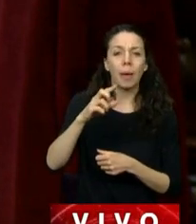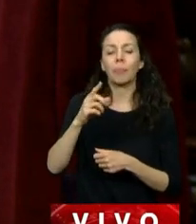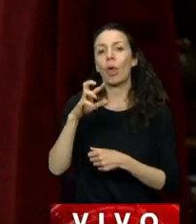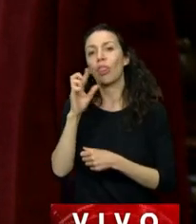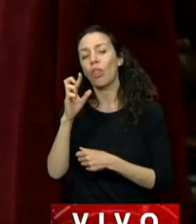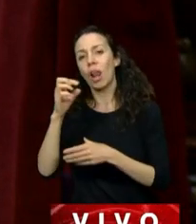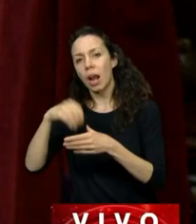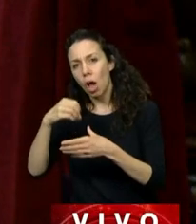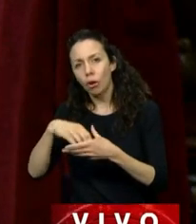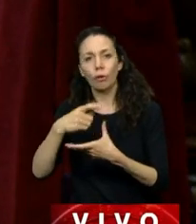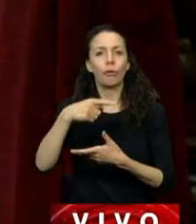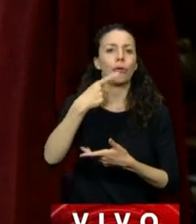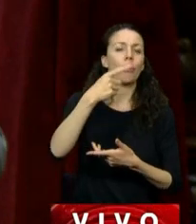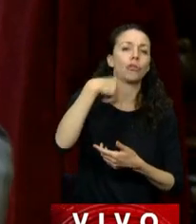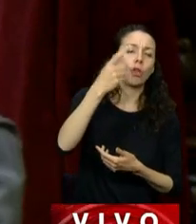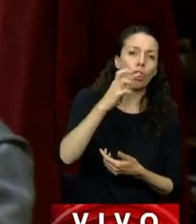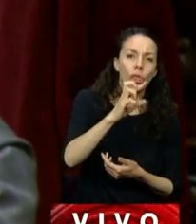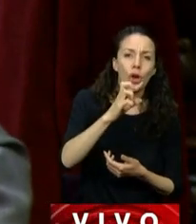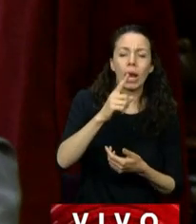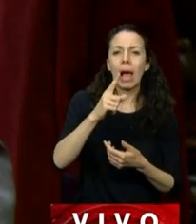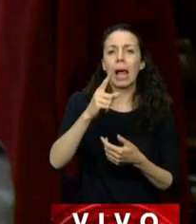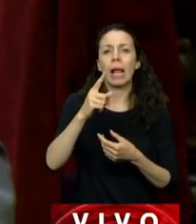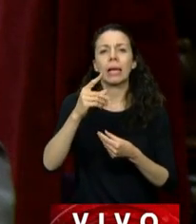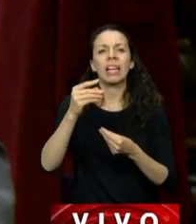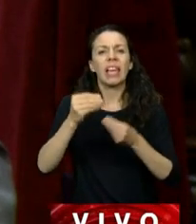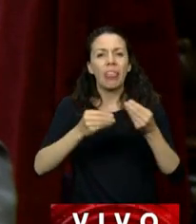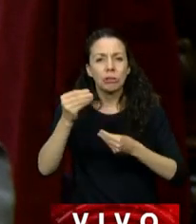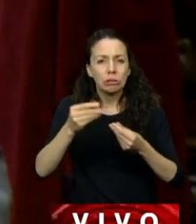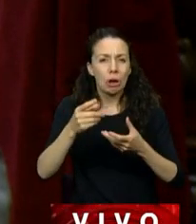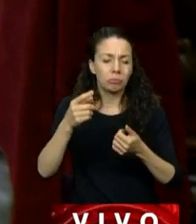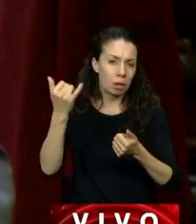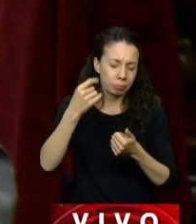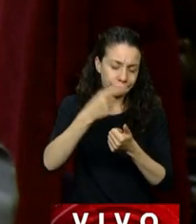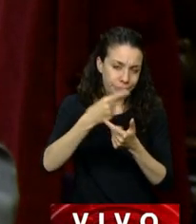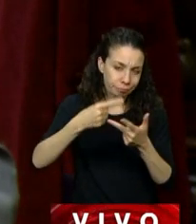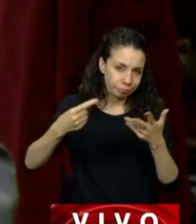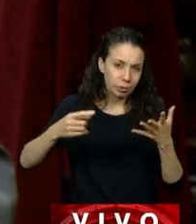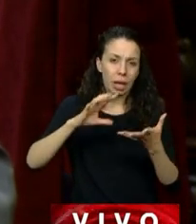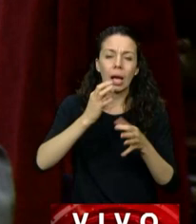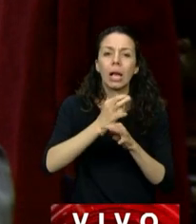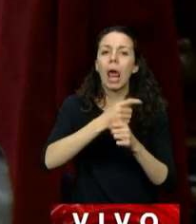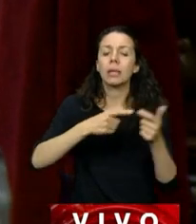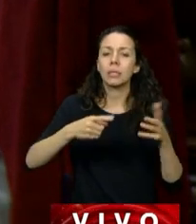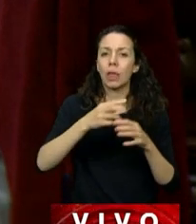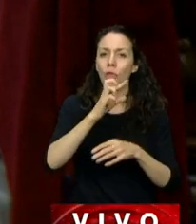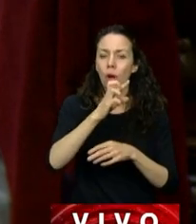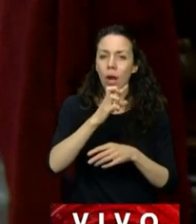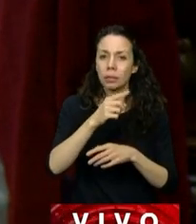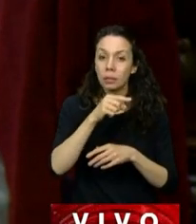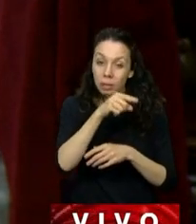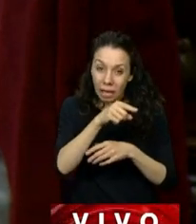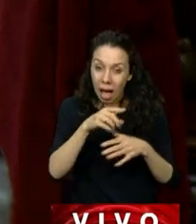ahorro, del dólar liquidación, no sé tanta cantidad de dólares que hay, la pregunta es si son las